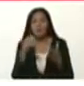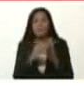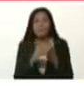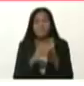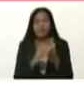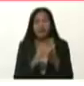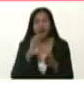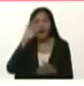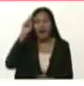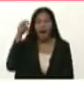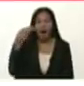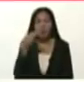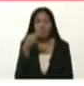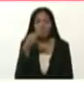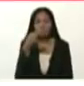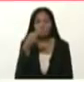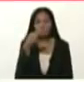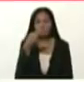1.354.000 euros